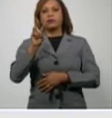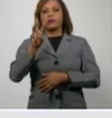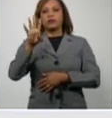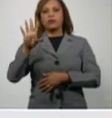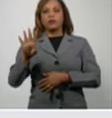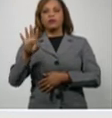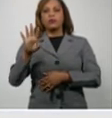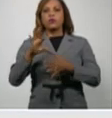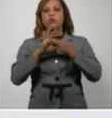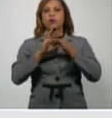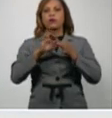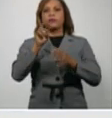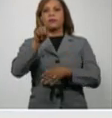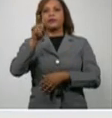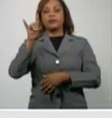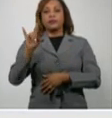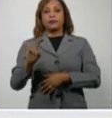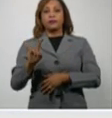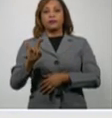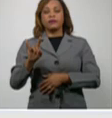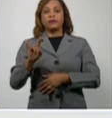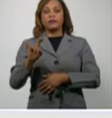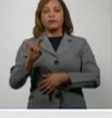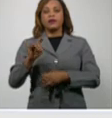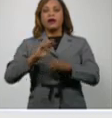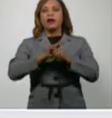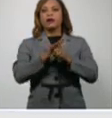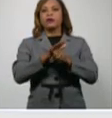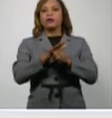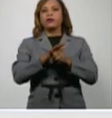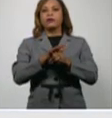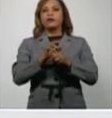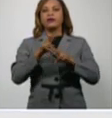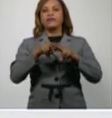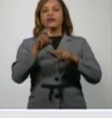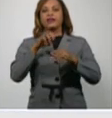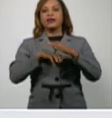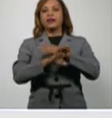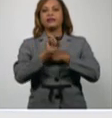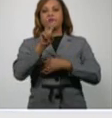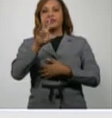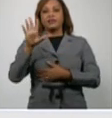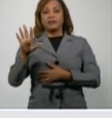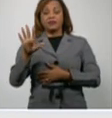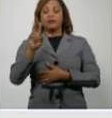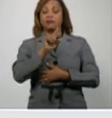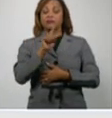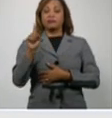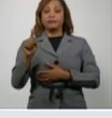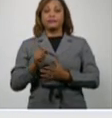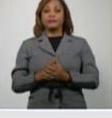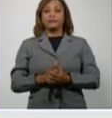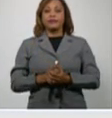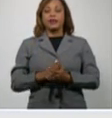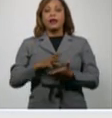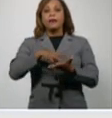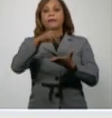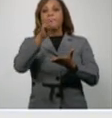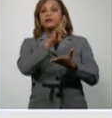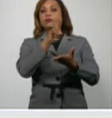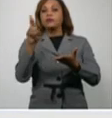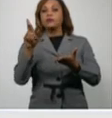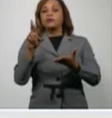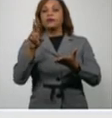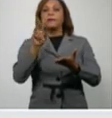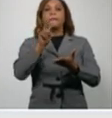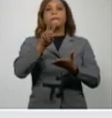Guanabacoa 29, Arroyo Naranjo y Habana del Este con 25 cada una, Plaza de la Revolución con